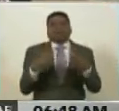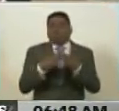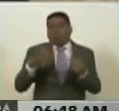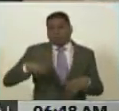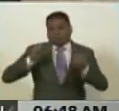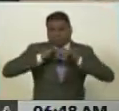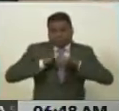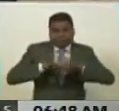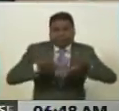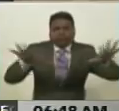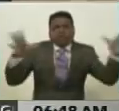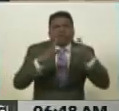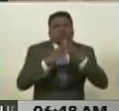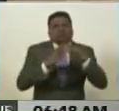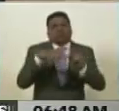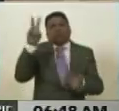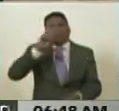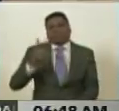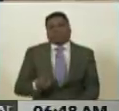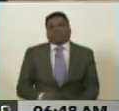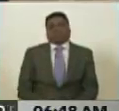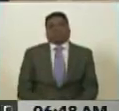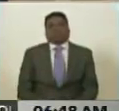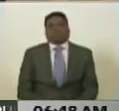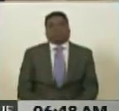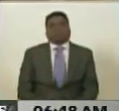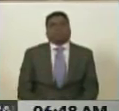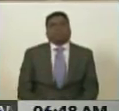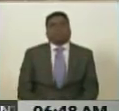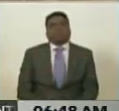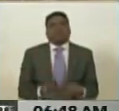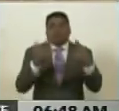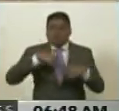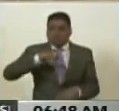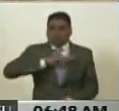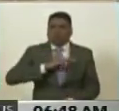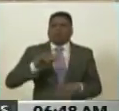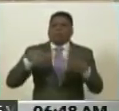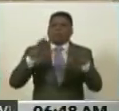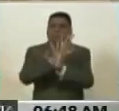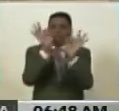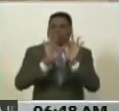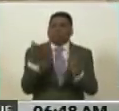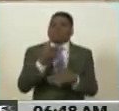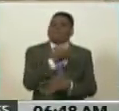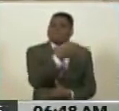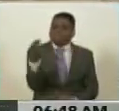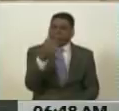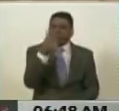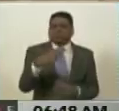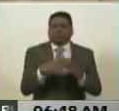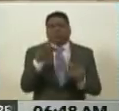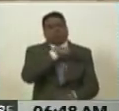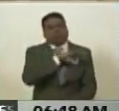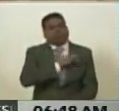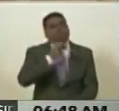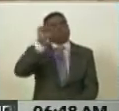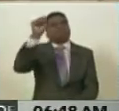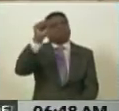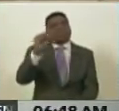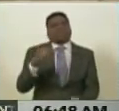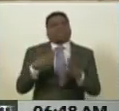justa y correcta entre todos los venezolanos y venezolanas. Así que nosotros estamos en el modelo correcto que es el modelo socialista y más temprano que tarde